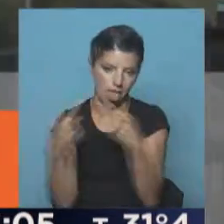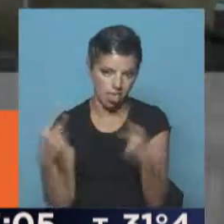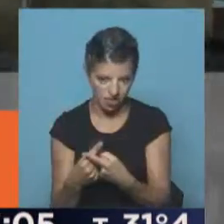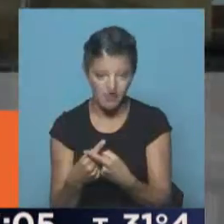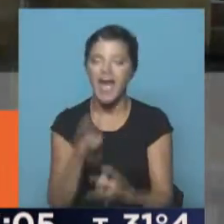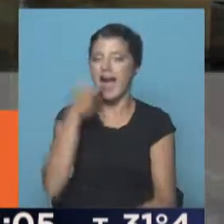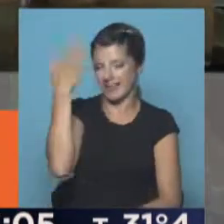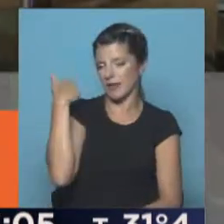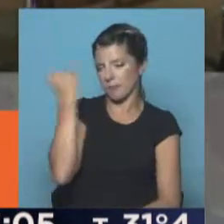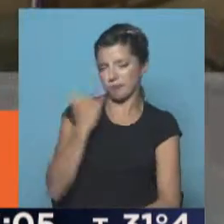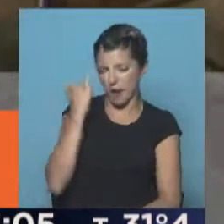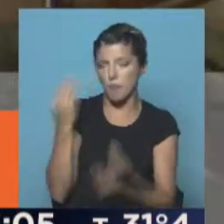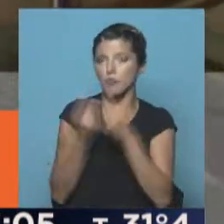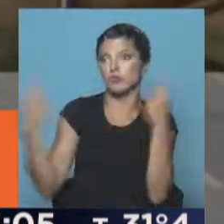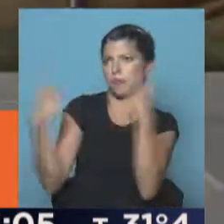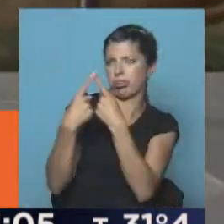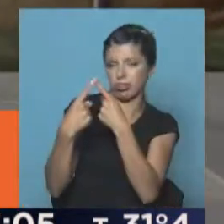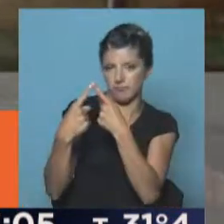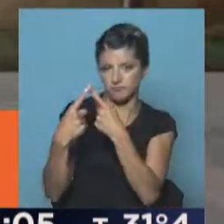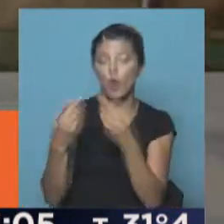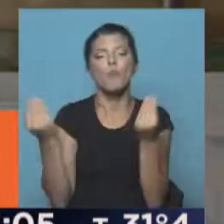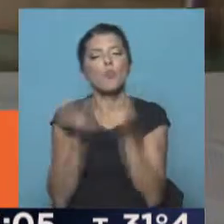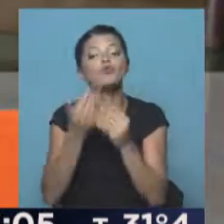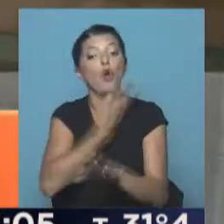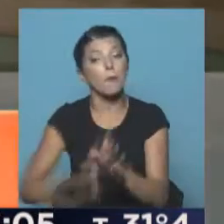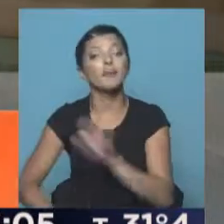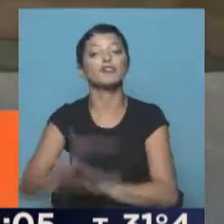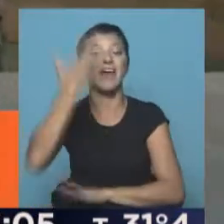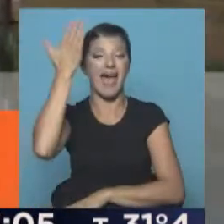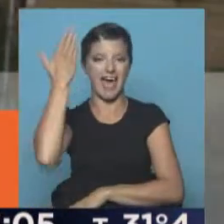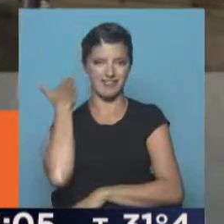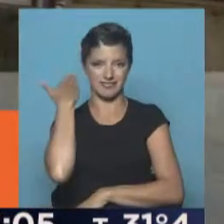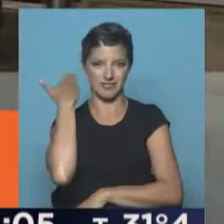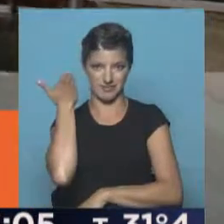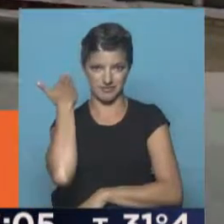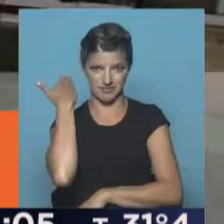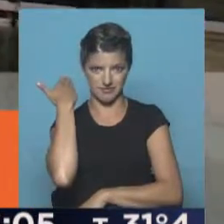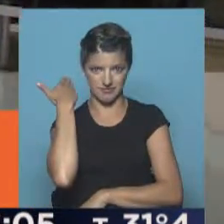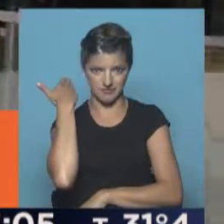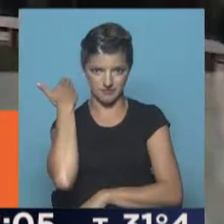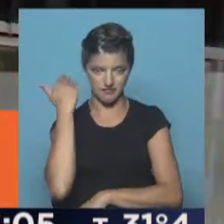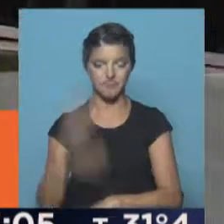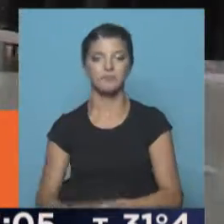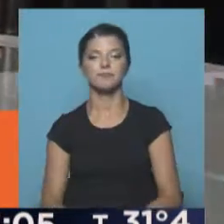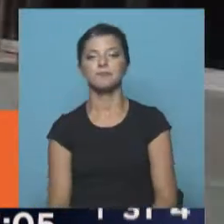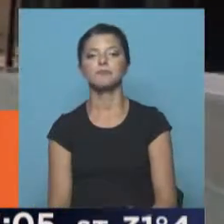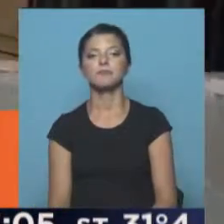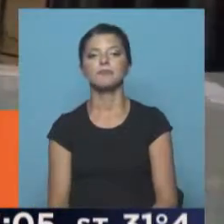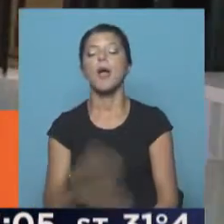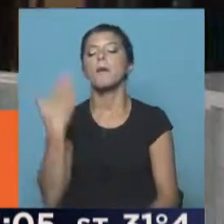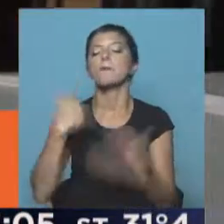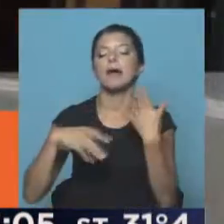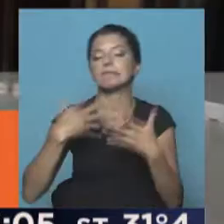hablando de eso, y ha habido muchos gobiernos técnicos teóricamente más débiles desde el punto de vista de